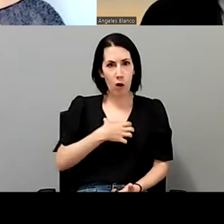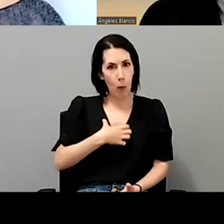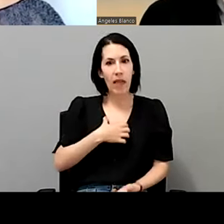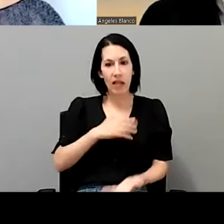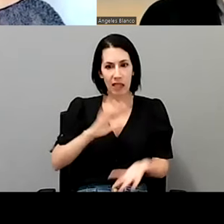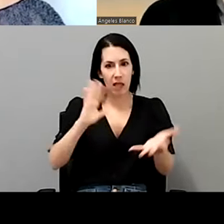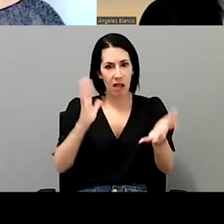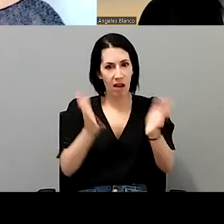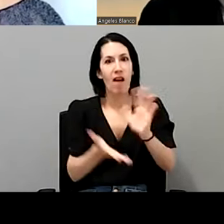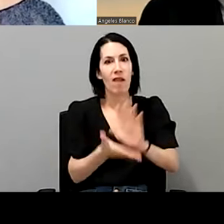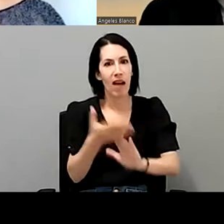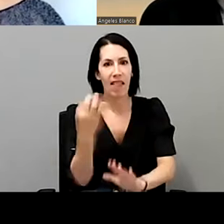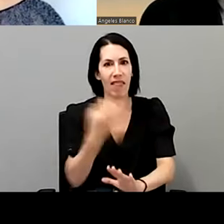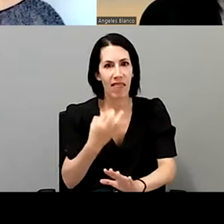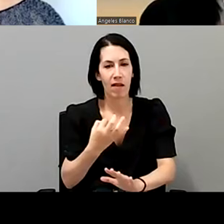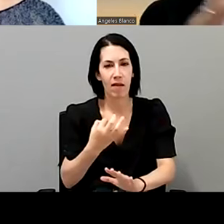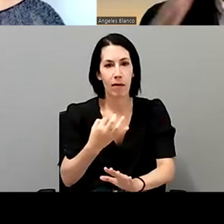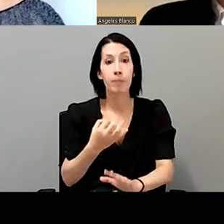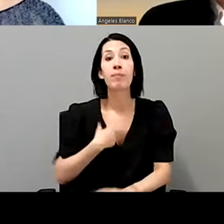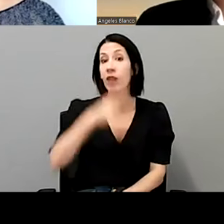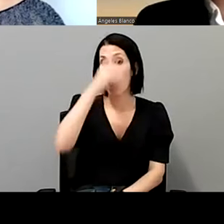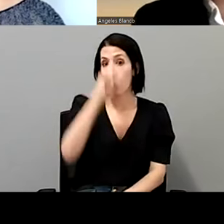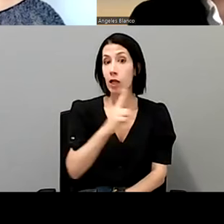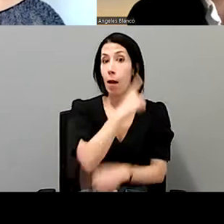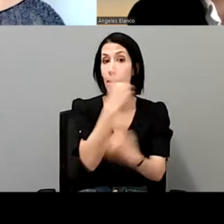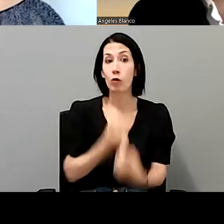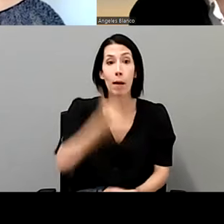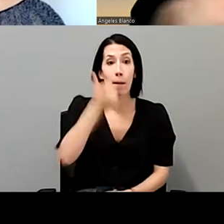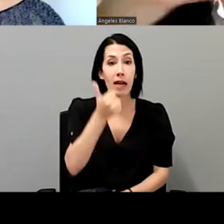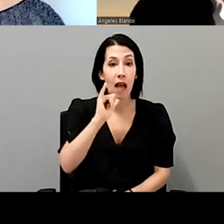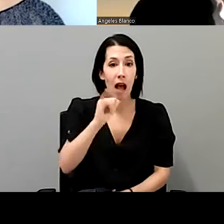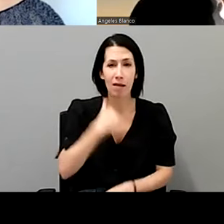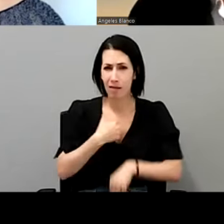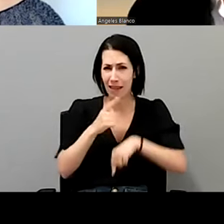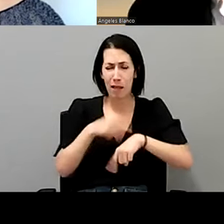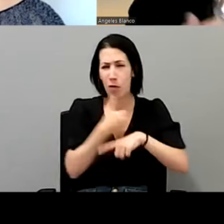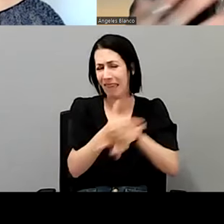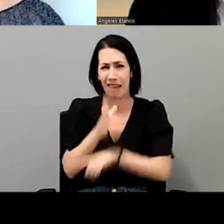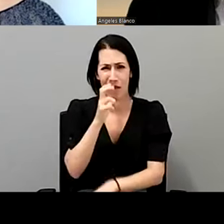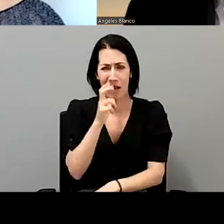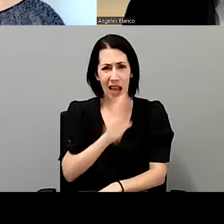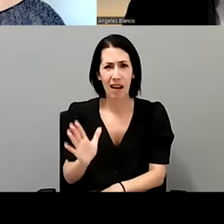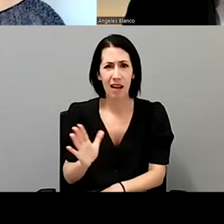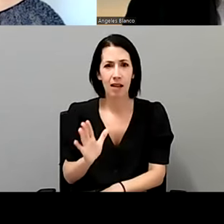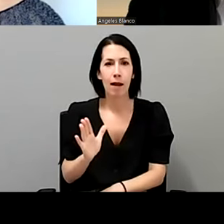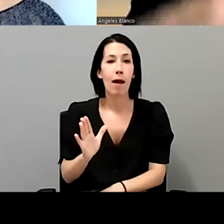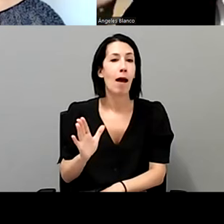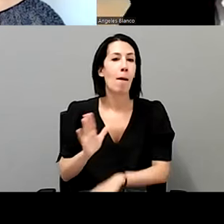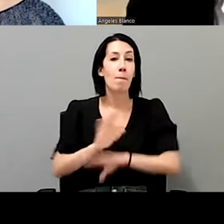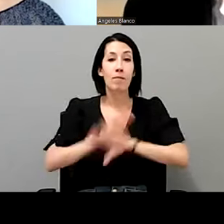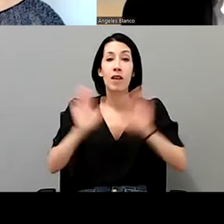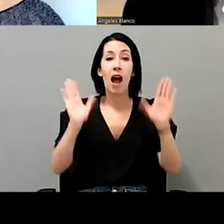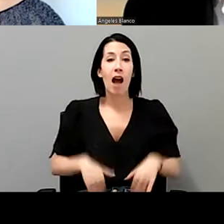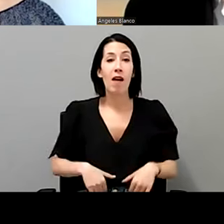que dar en esa lógica. No sé si tenemos alguna pregunta más, vamos fatal de tiempo, en fin. Nos tenemos